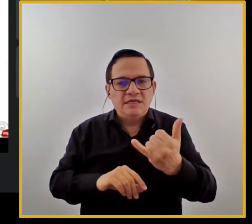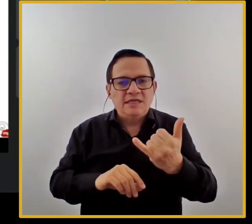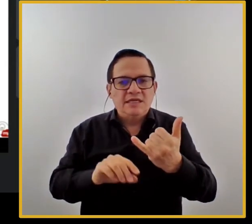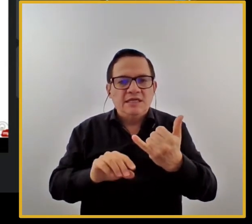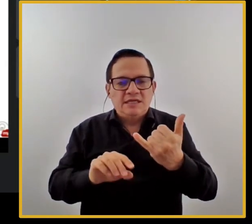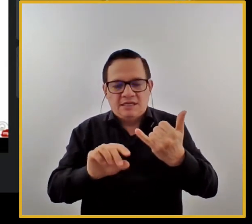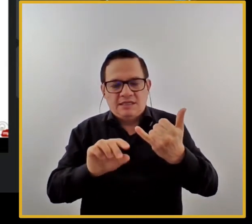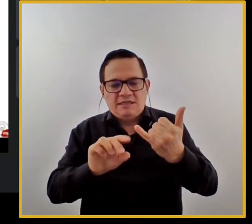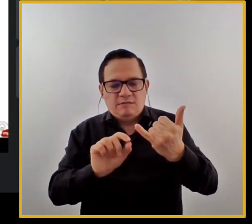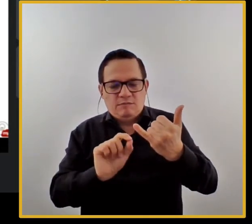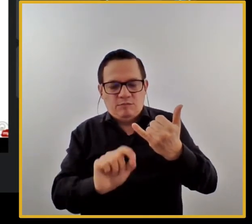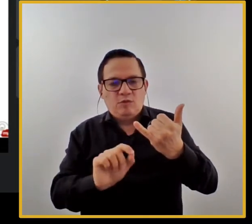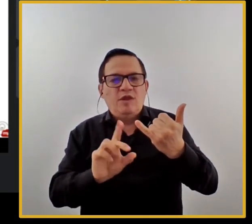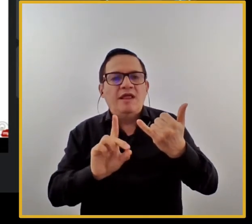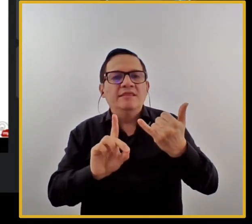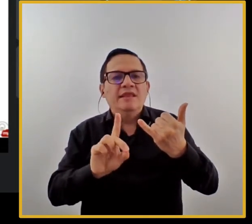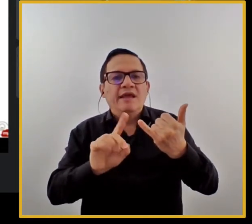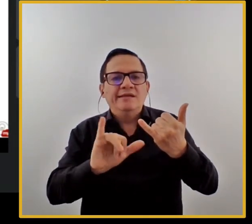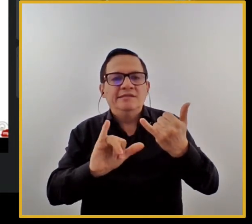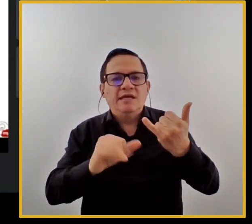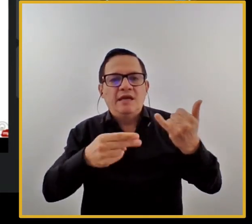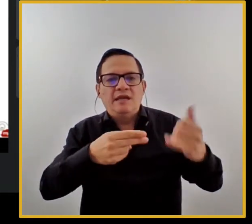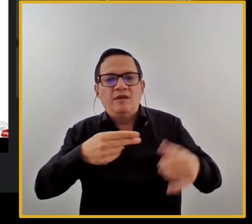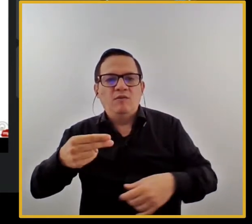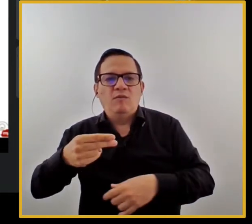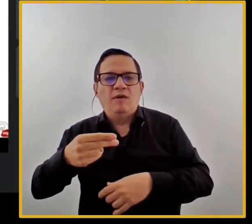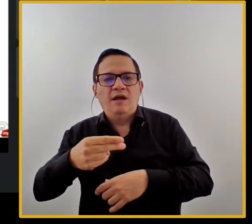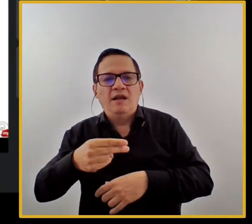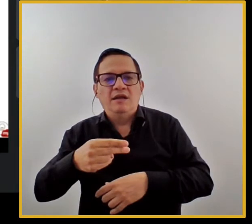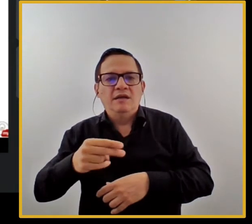y al cuadrado